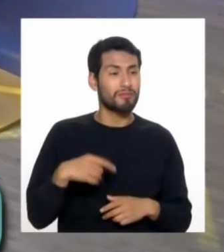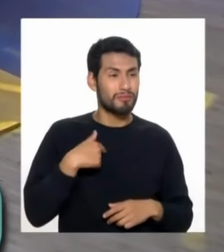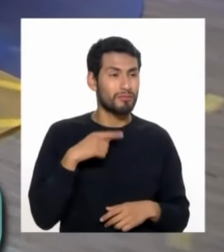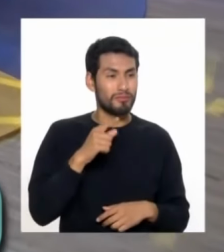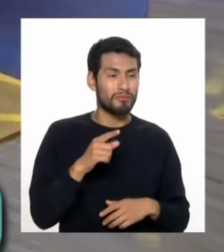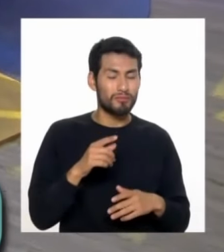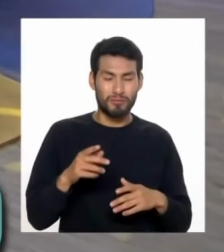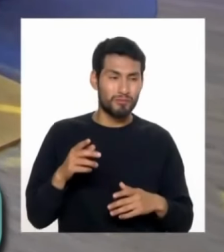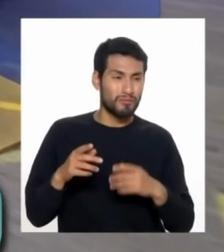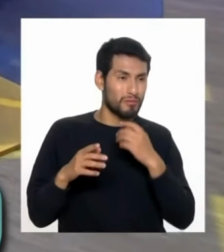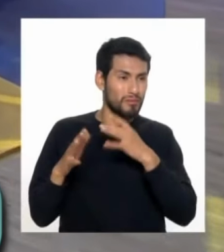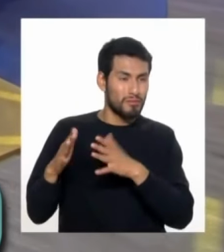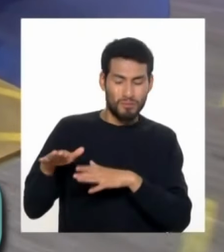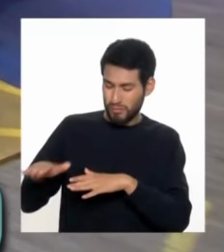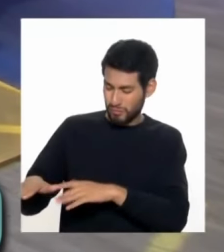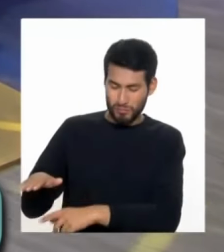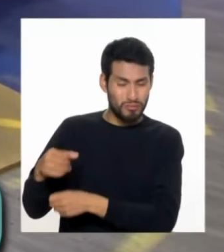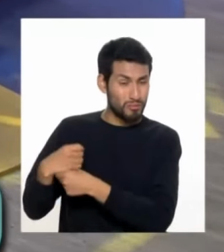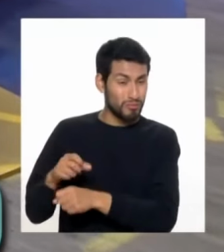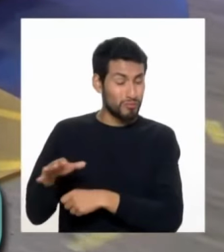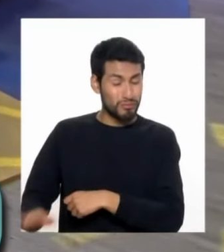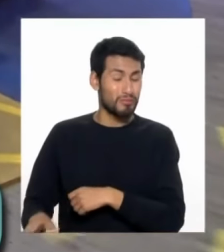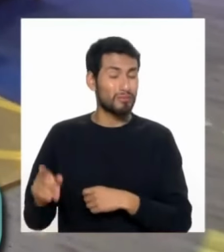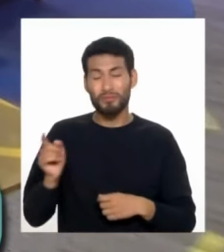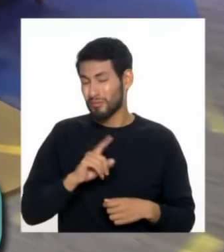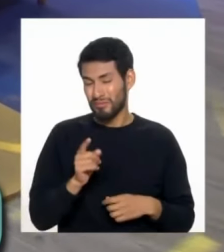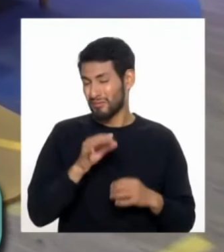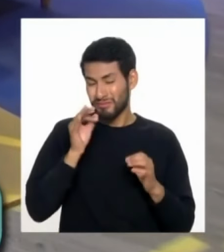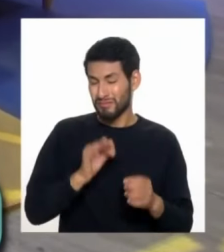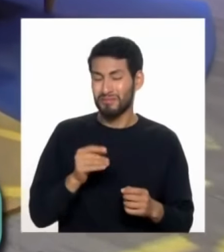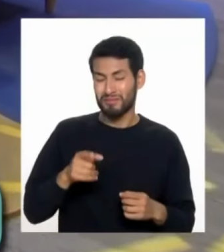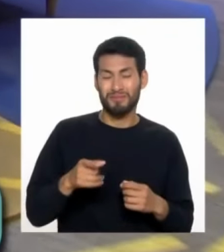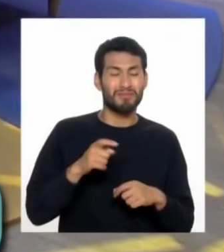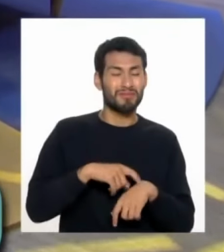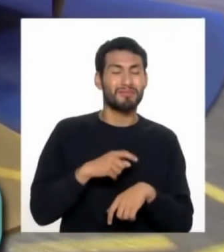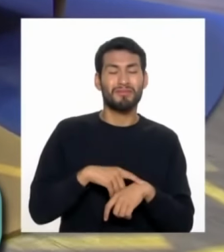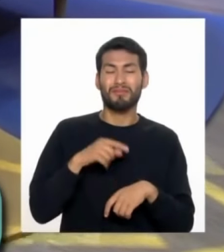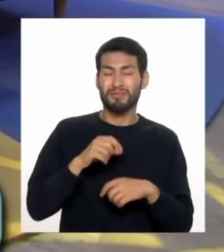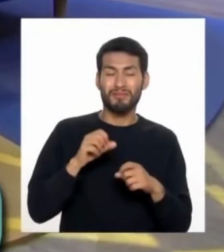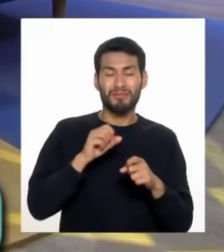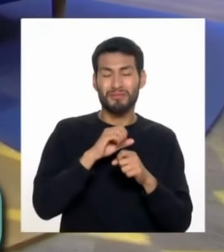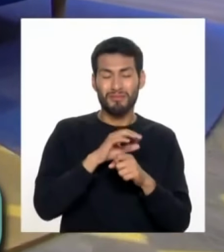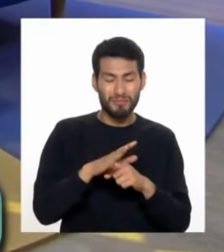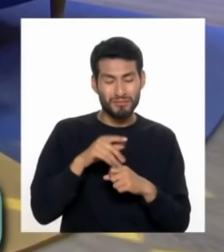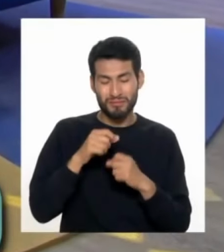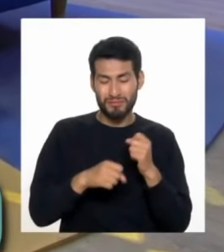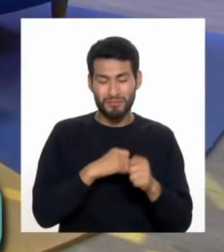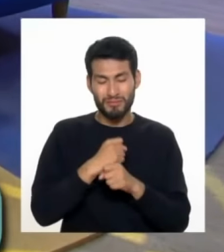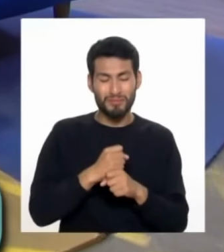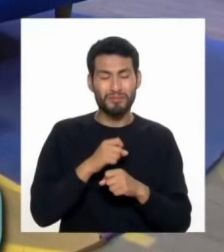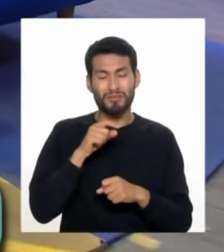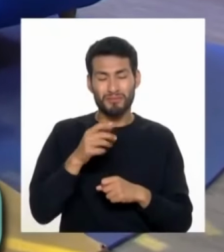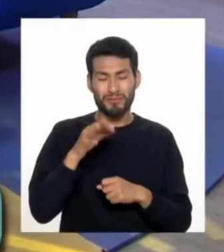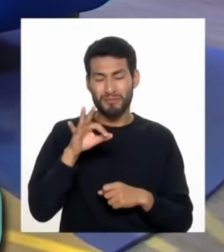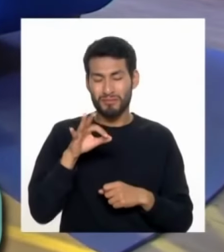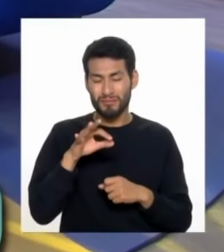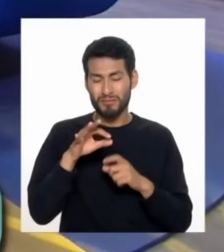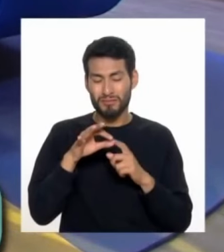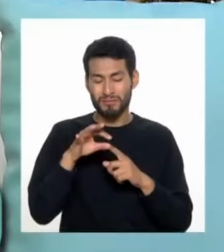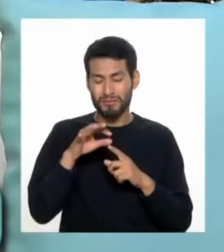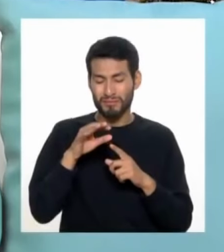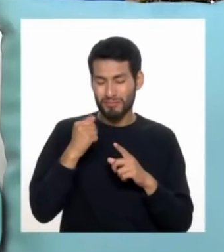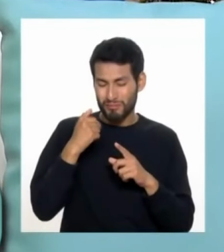anécdota con este tipo que, la verdad, no sé lo que es el destino, ¿no? Porque fue por los años 90 cuando llegué a una gira